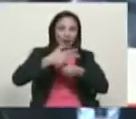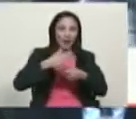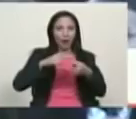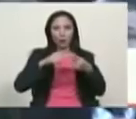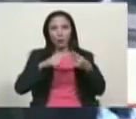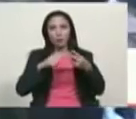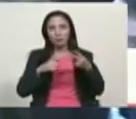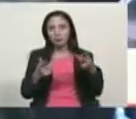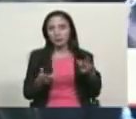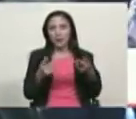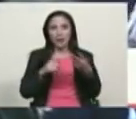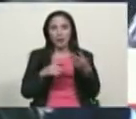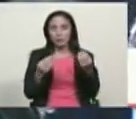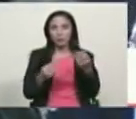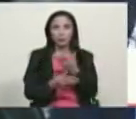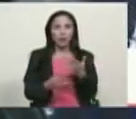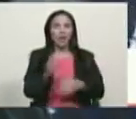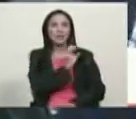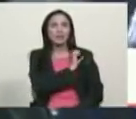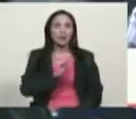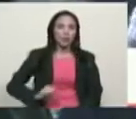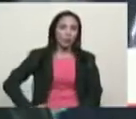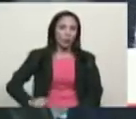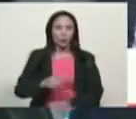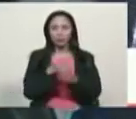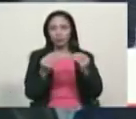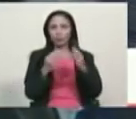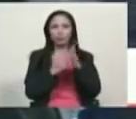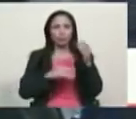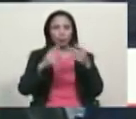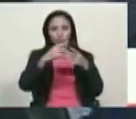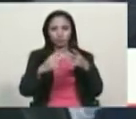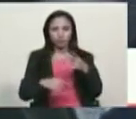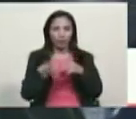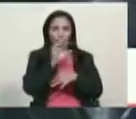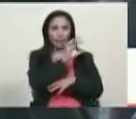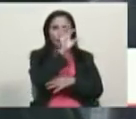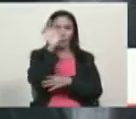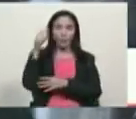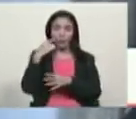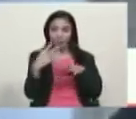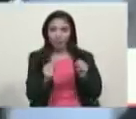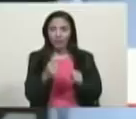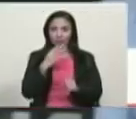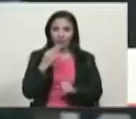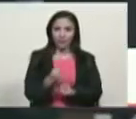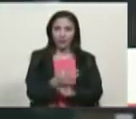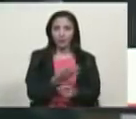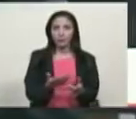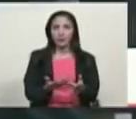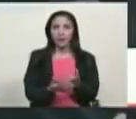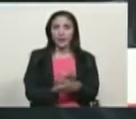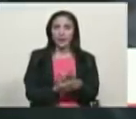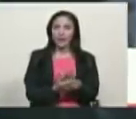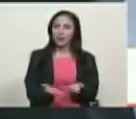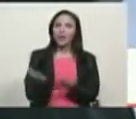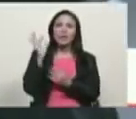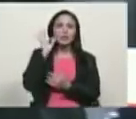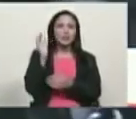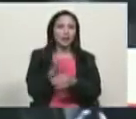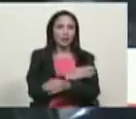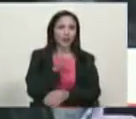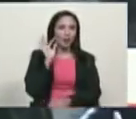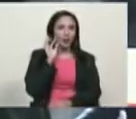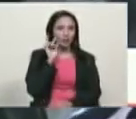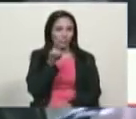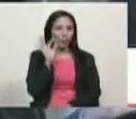pueblo nicaragüense, sandinista, con todos los pueblos de nuestra América, porque todo el mundo entiende esto que decía Néstor, presidente, que aquí se